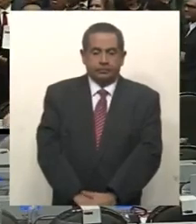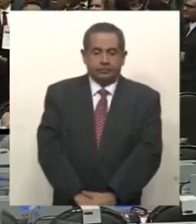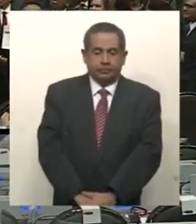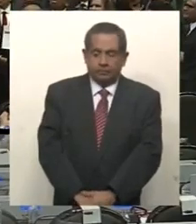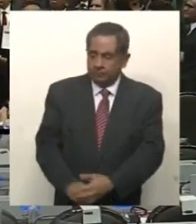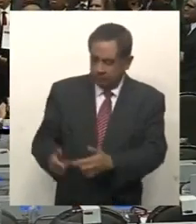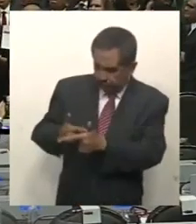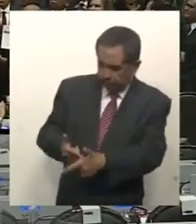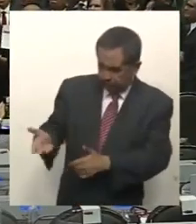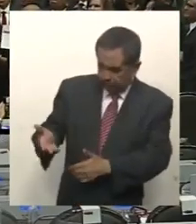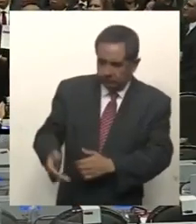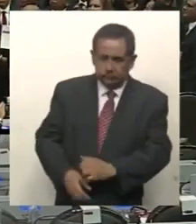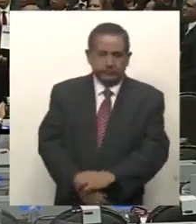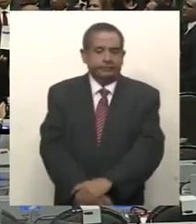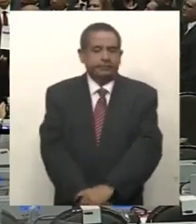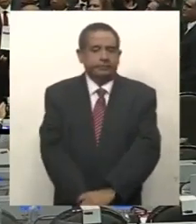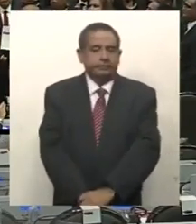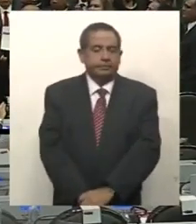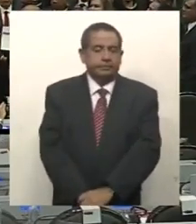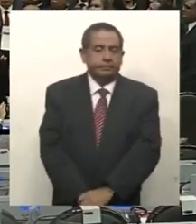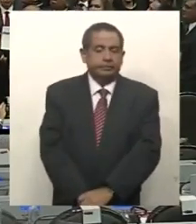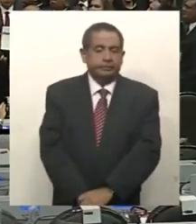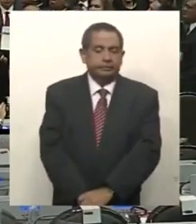Por favor.